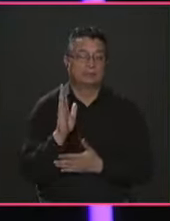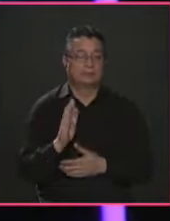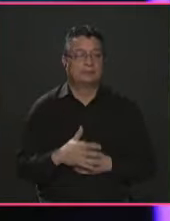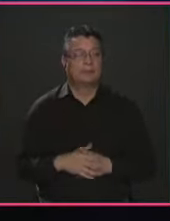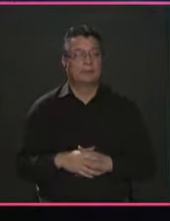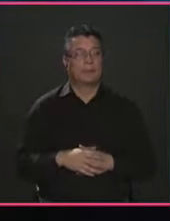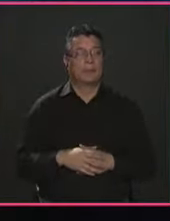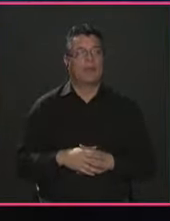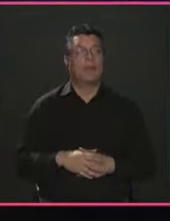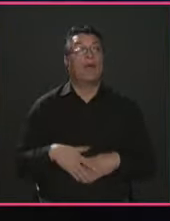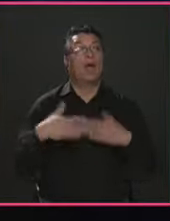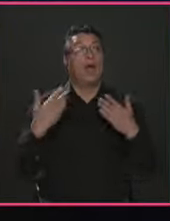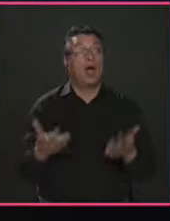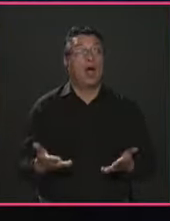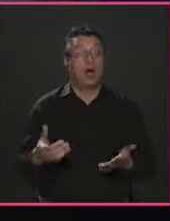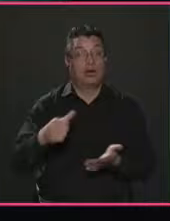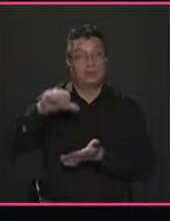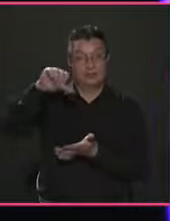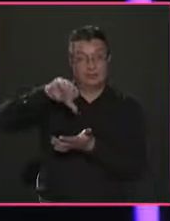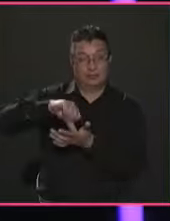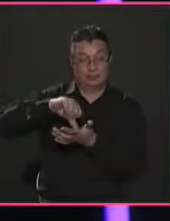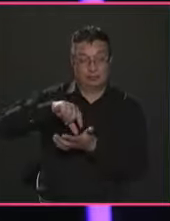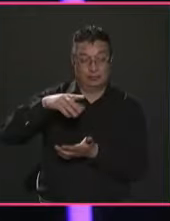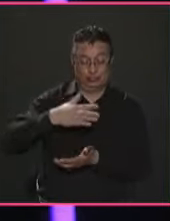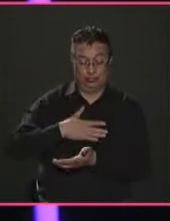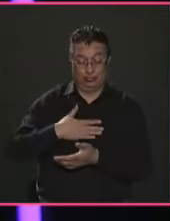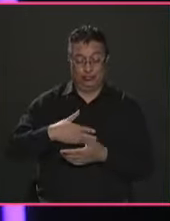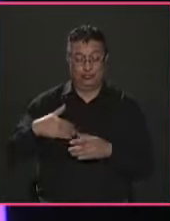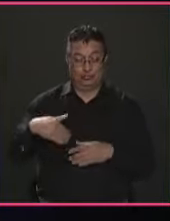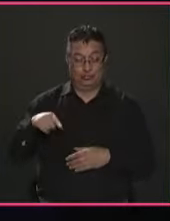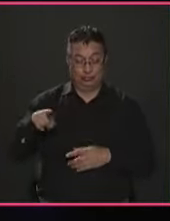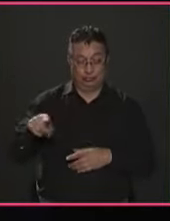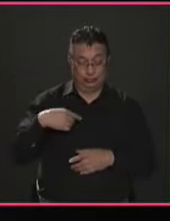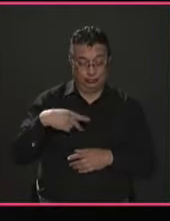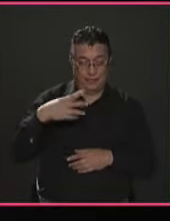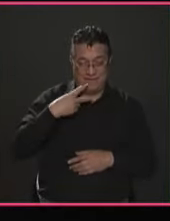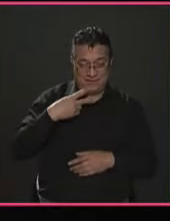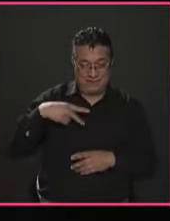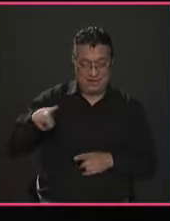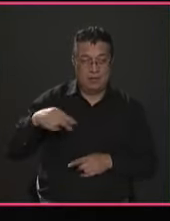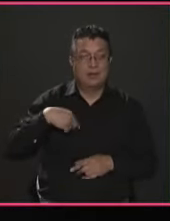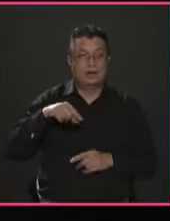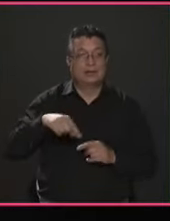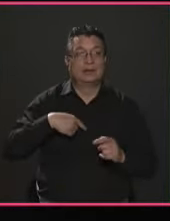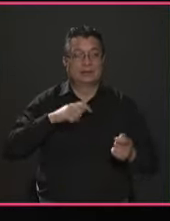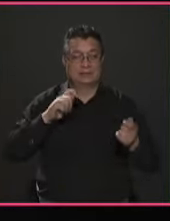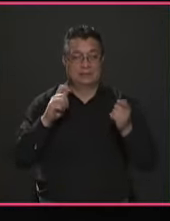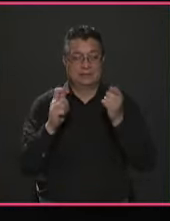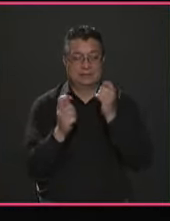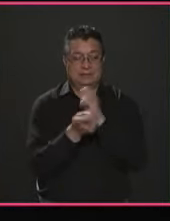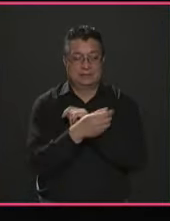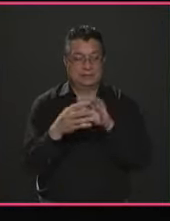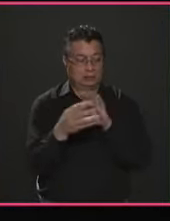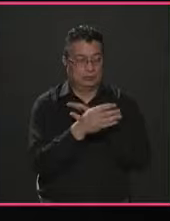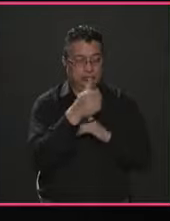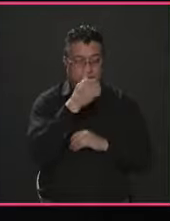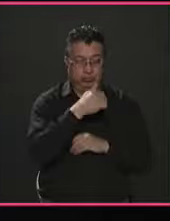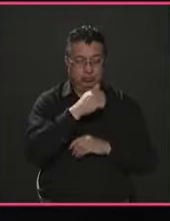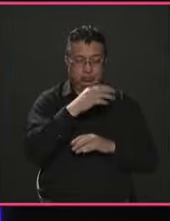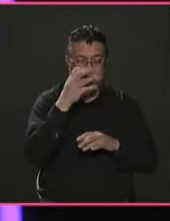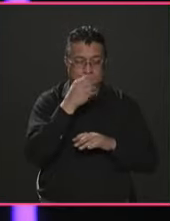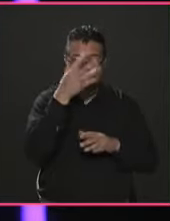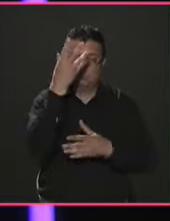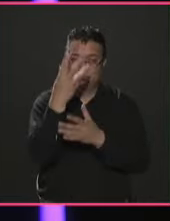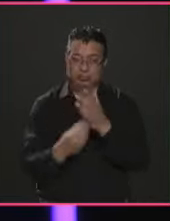2010 ahora la ciudad de gber de donde soy yo tiene la ambición de alcanzar la carbona para el 2030 que es